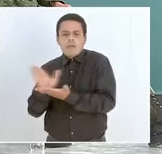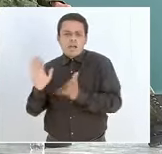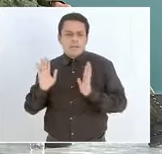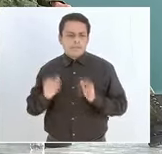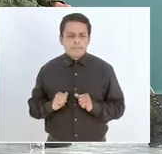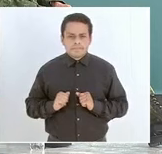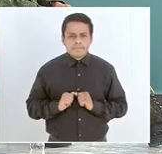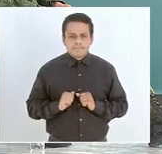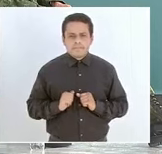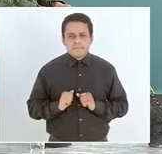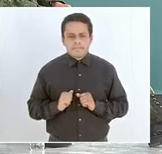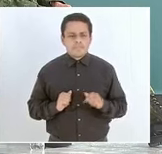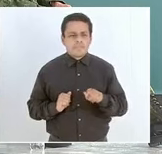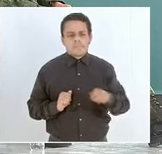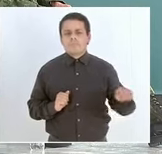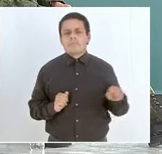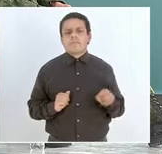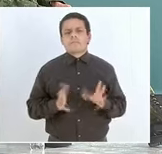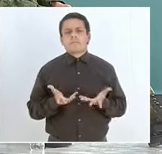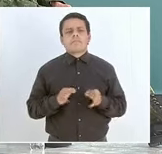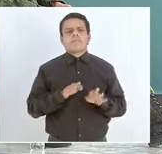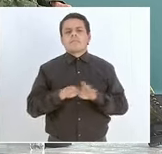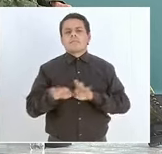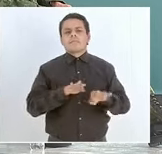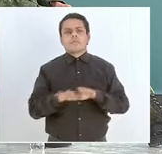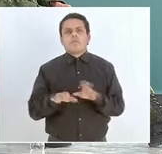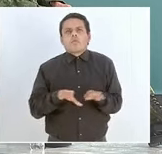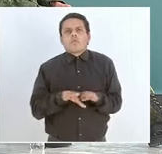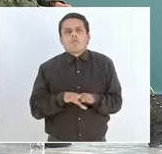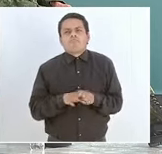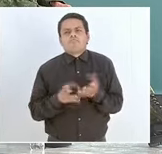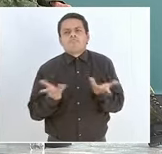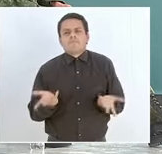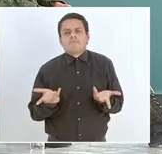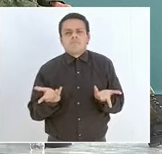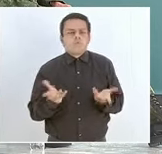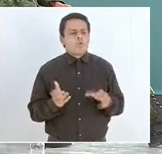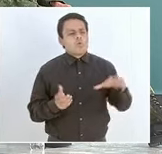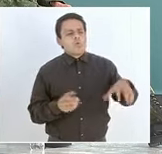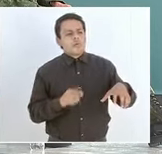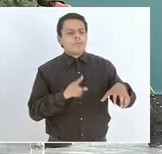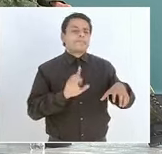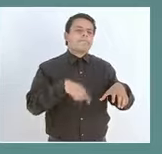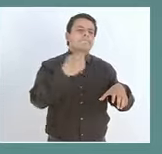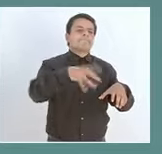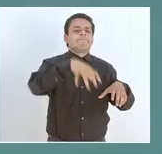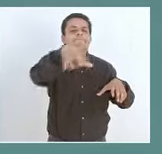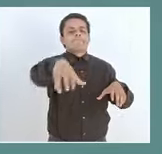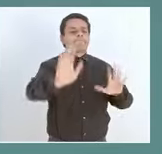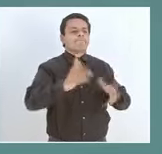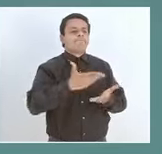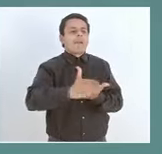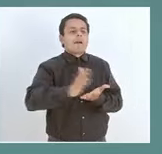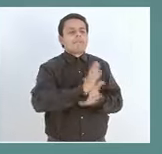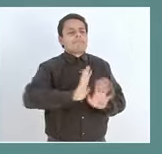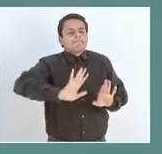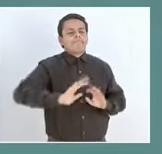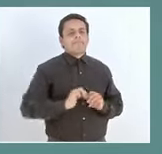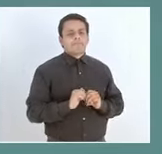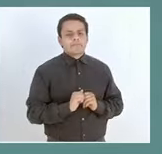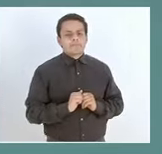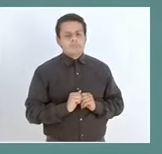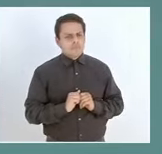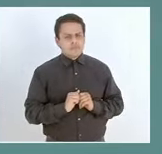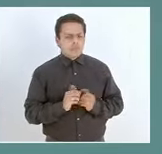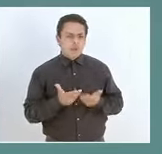y se trabajaba de manera aislada. Ahora existe